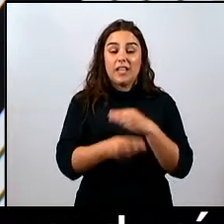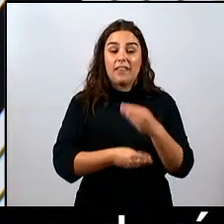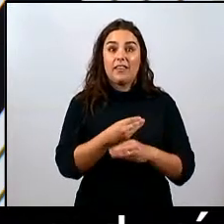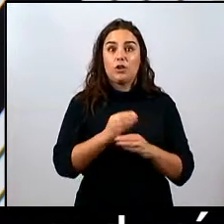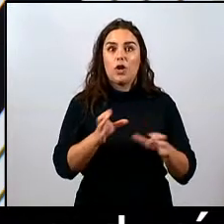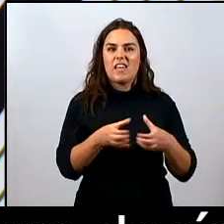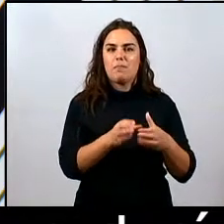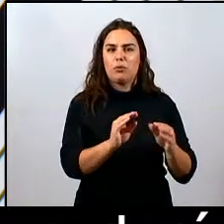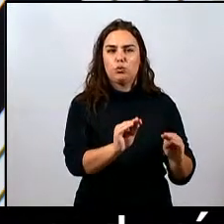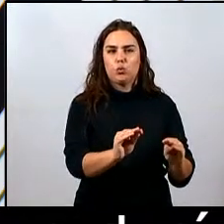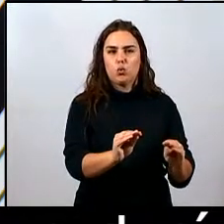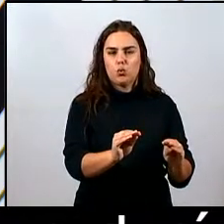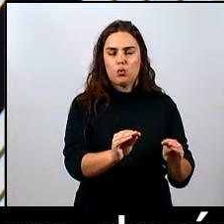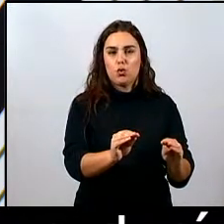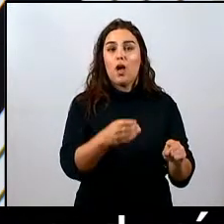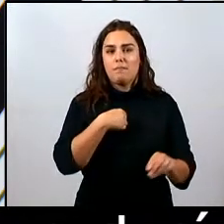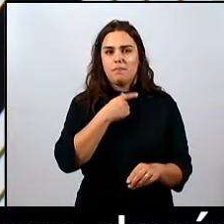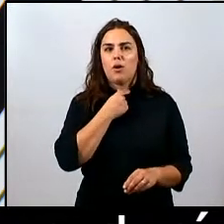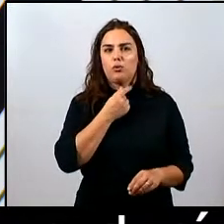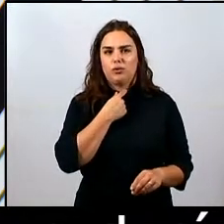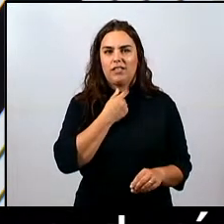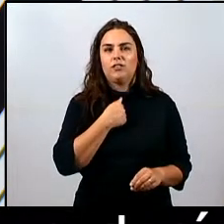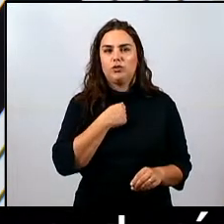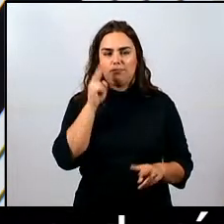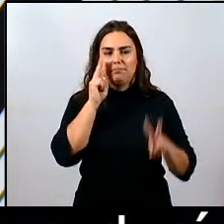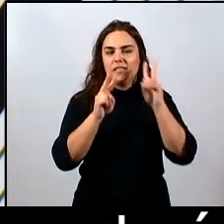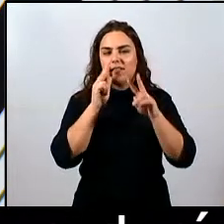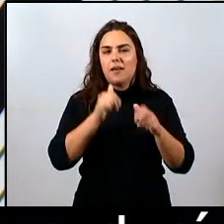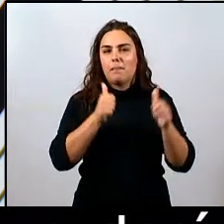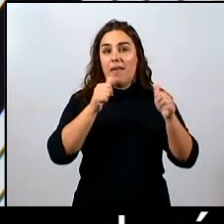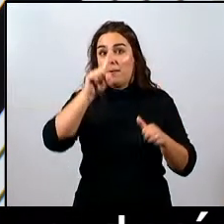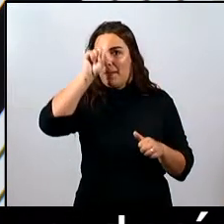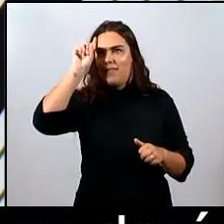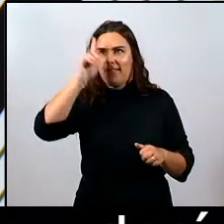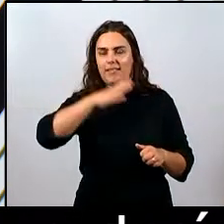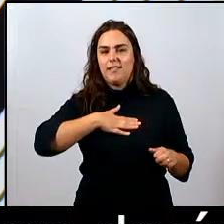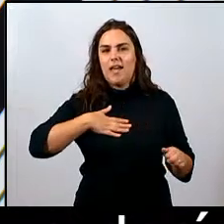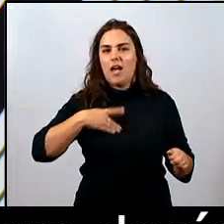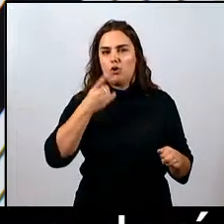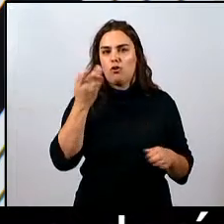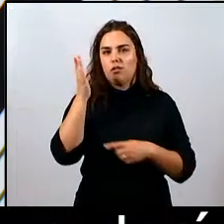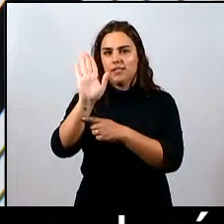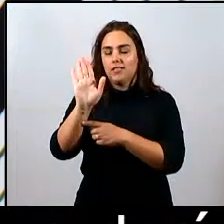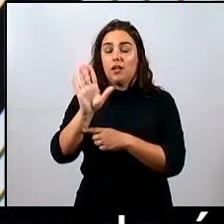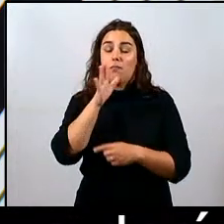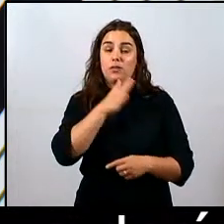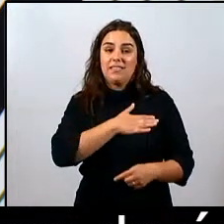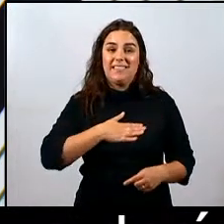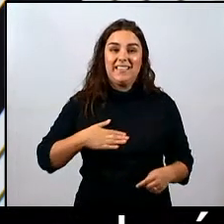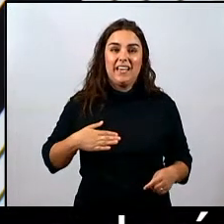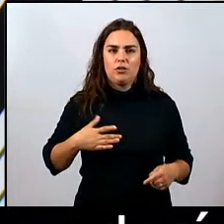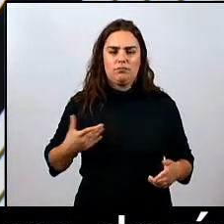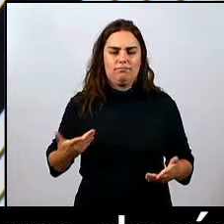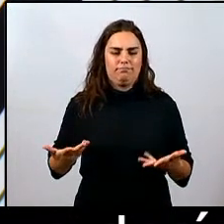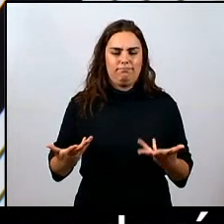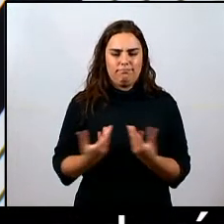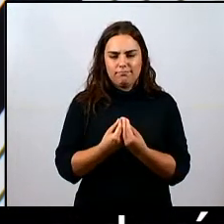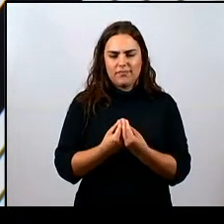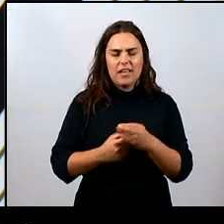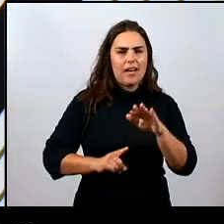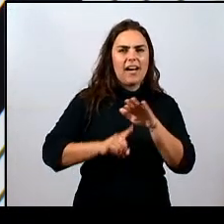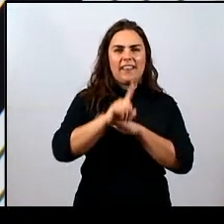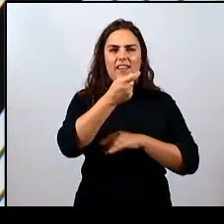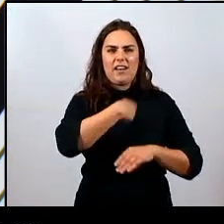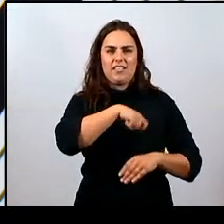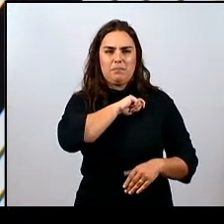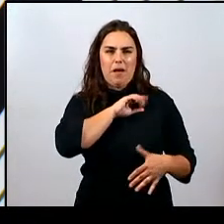equipo, al que nos gustaría dar todavía más visibilidad en Madrid, puesto que lo que queremos es crecer juntos al servicio de España